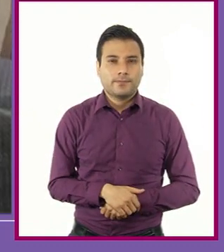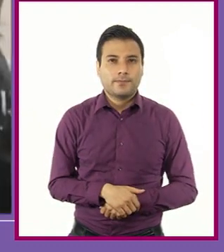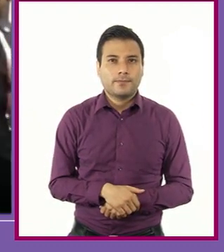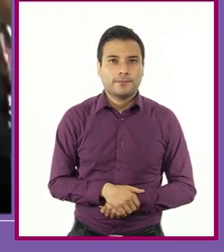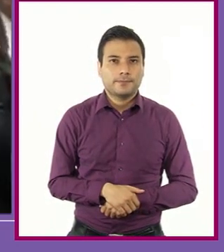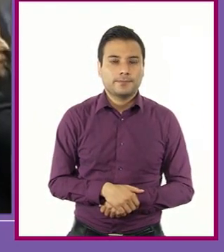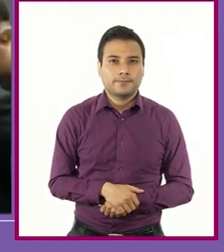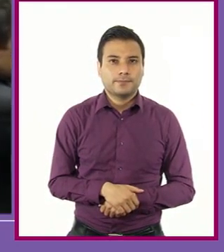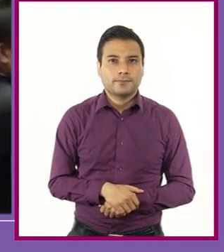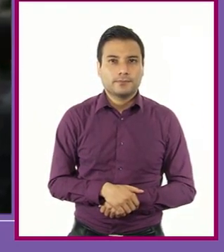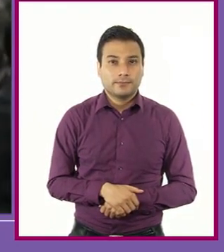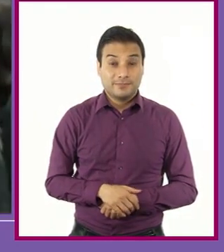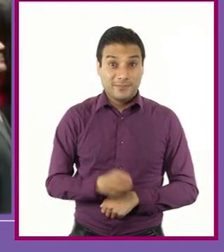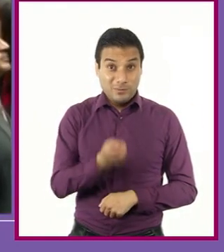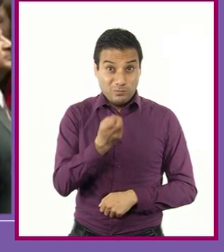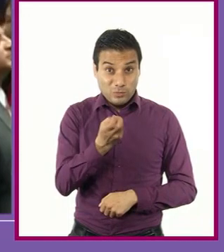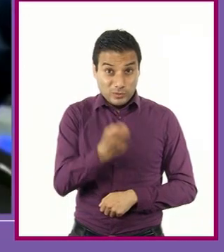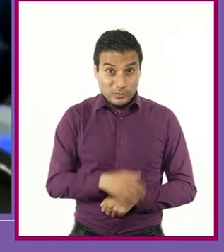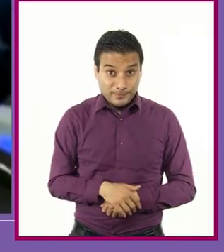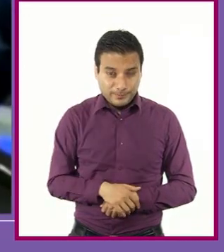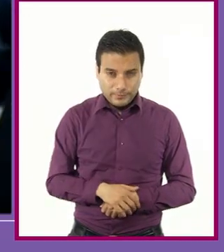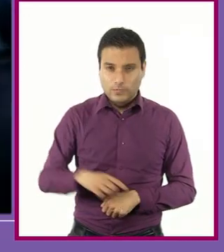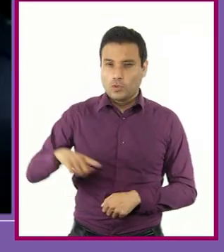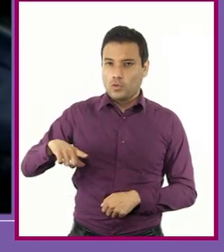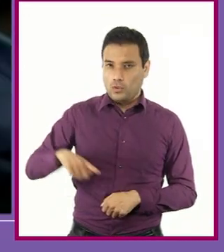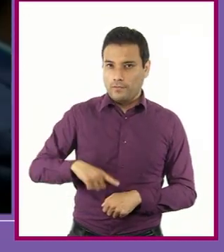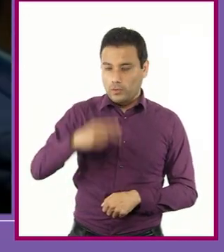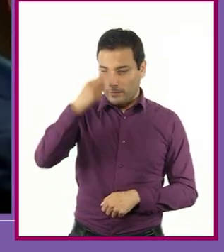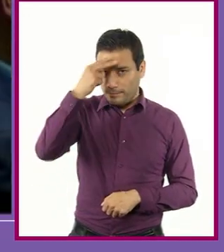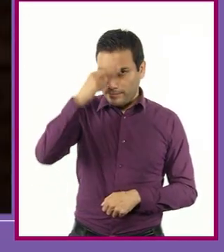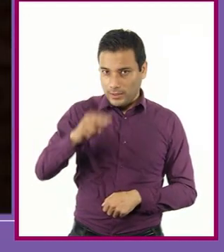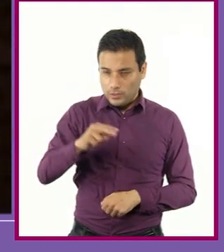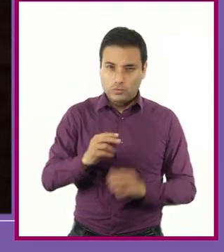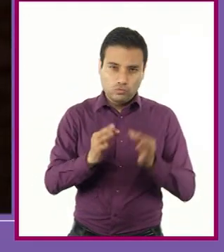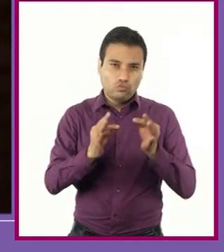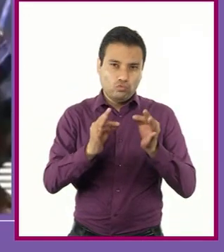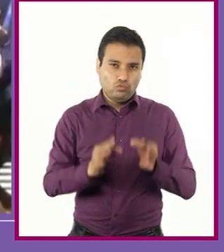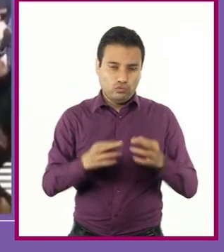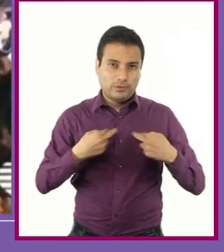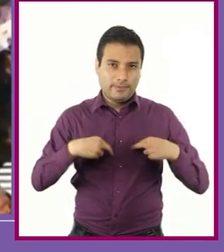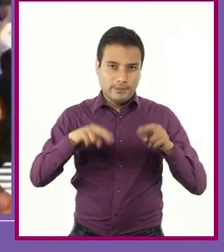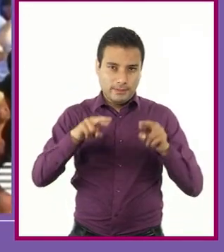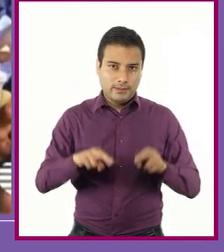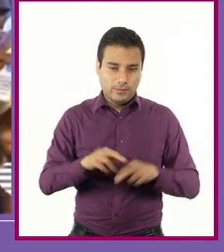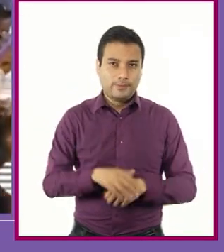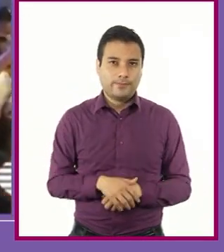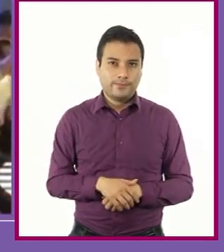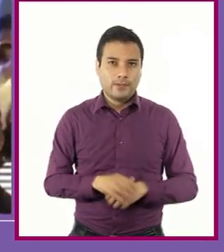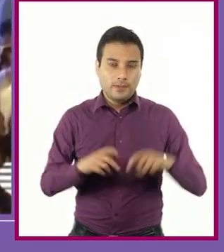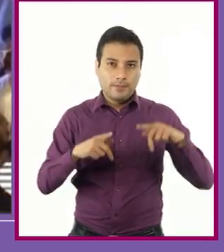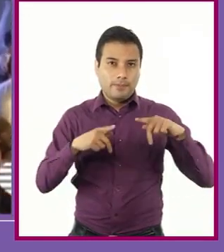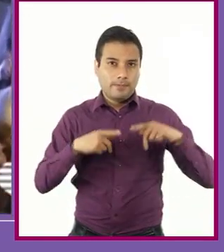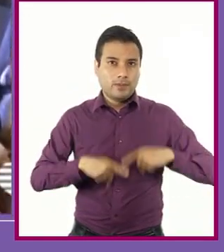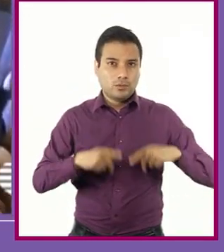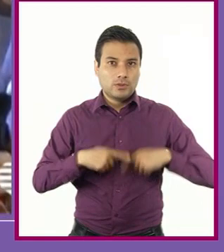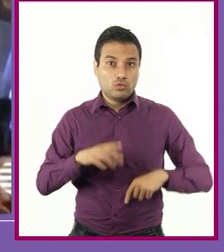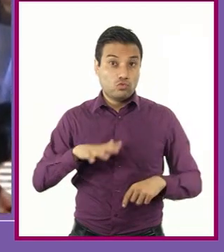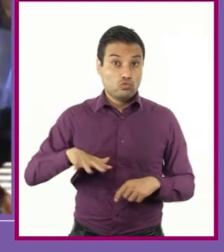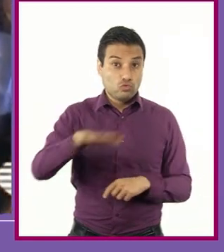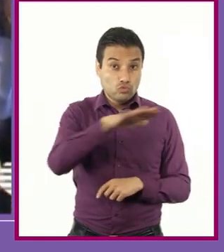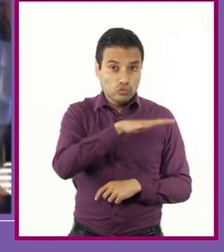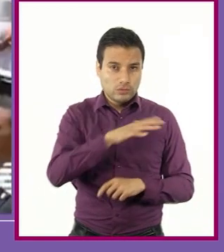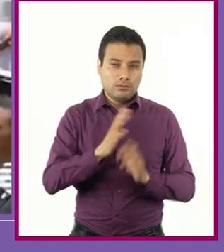Por todo esto, el Estado mexicano tiene un gobierno representativo, porque el pueblo actúa a través de sus